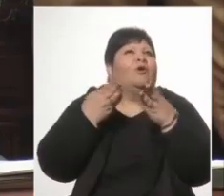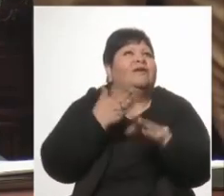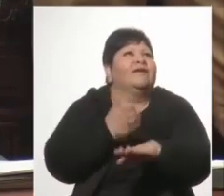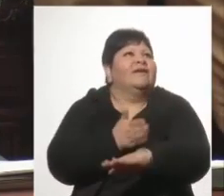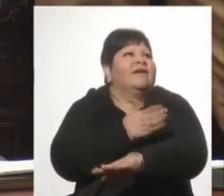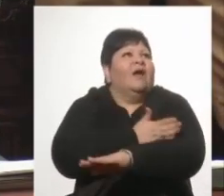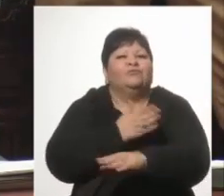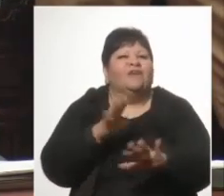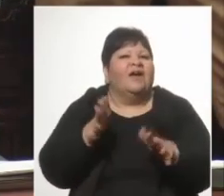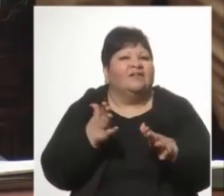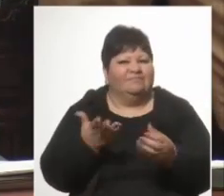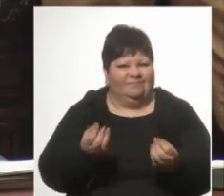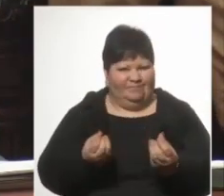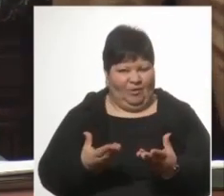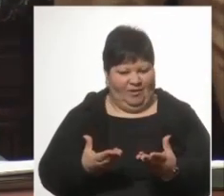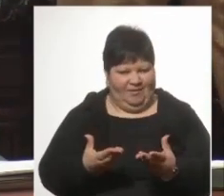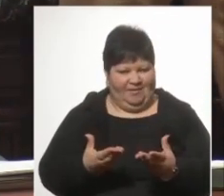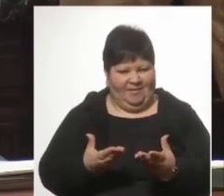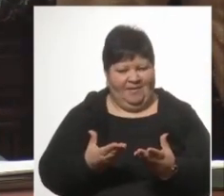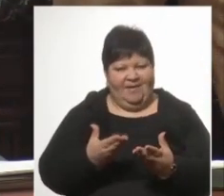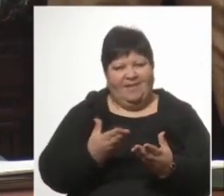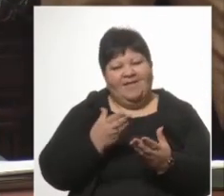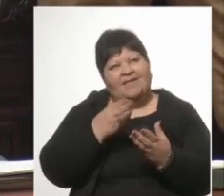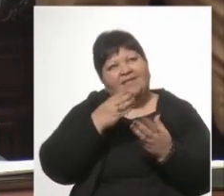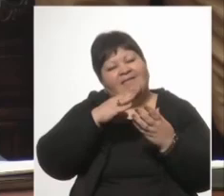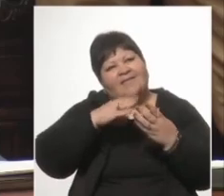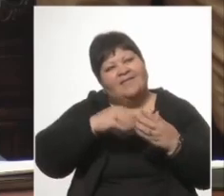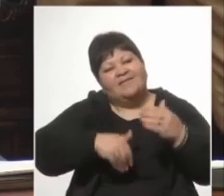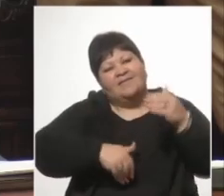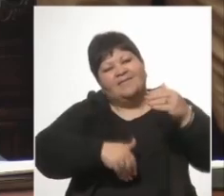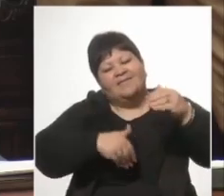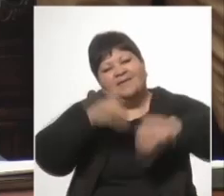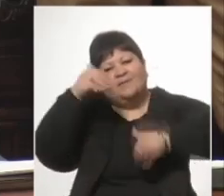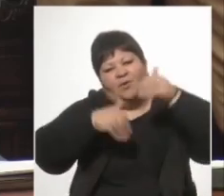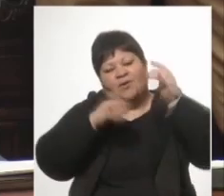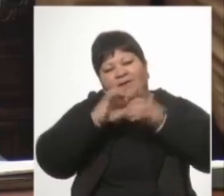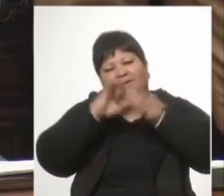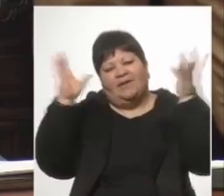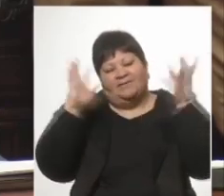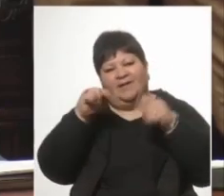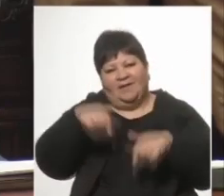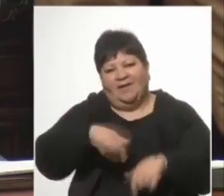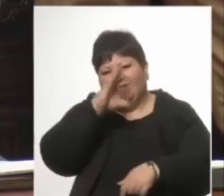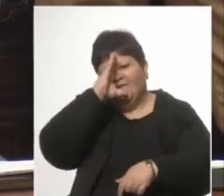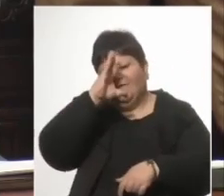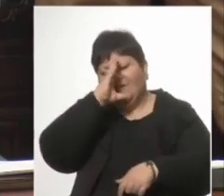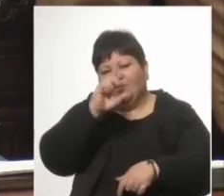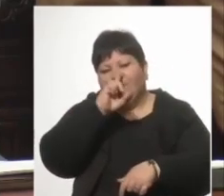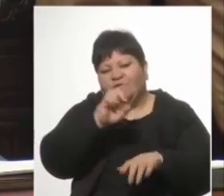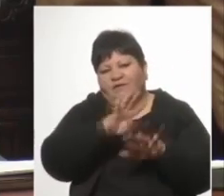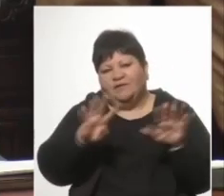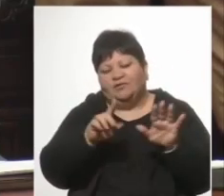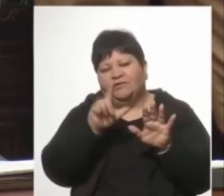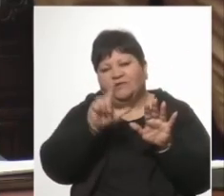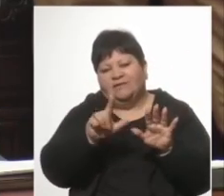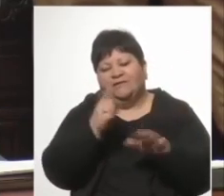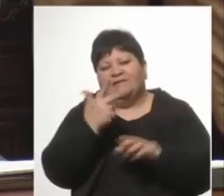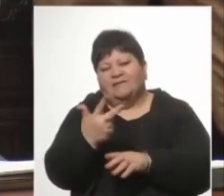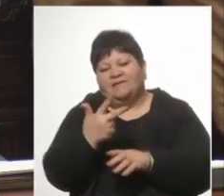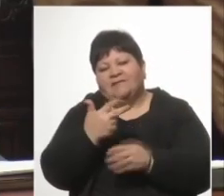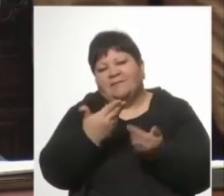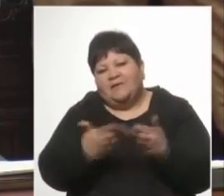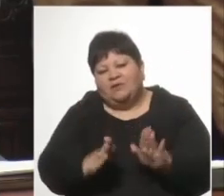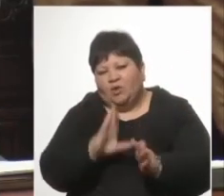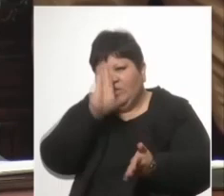vivía en democracia. Acá la dictadura empezó en febrero del año 73, por más que se haya